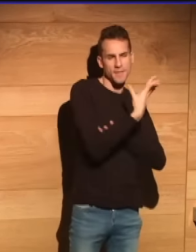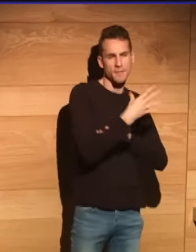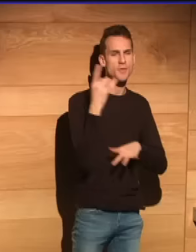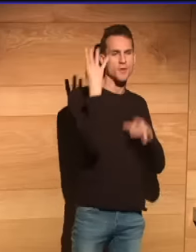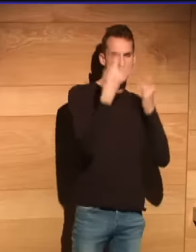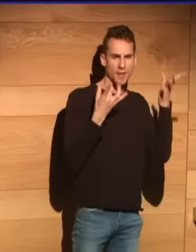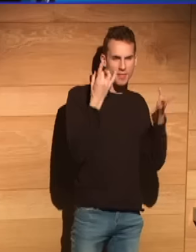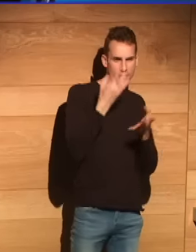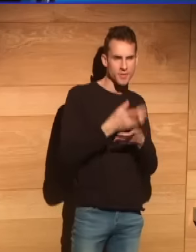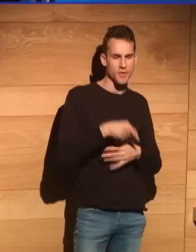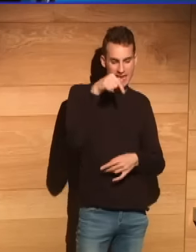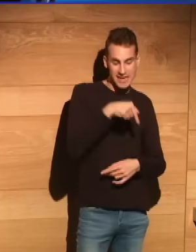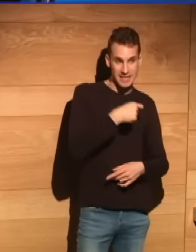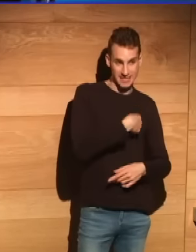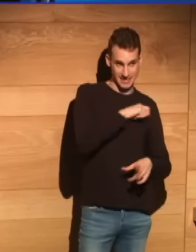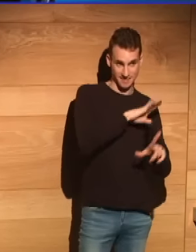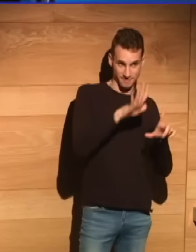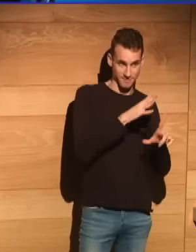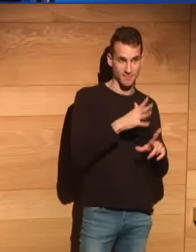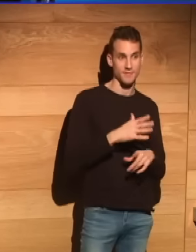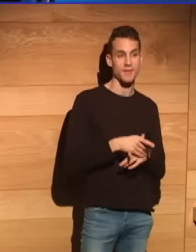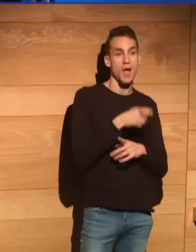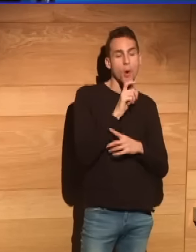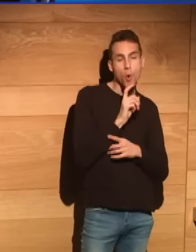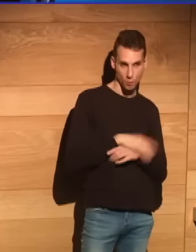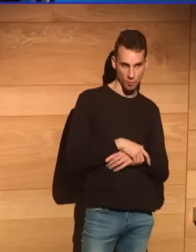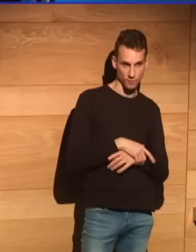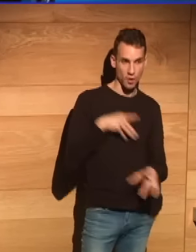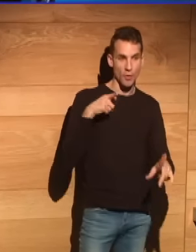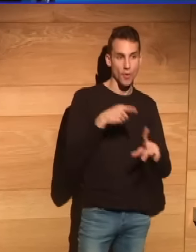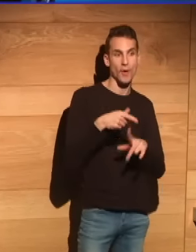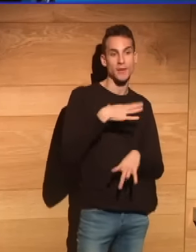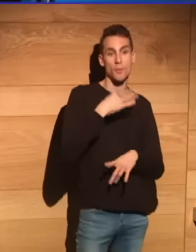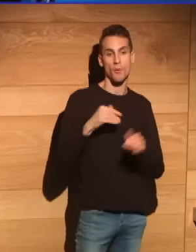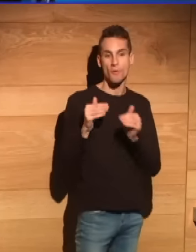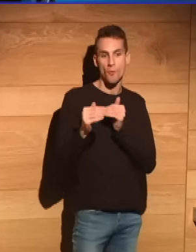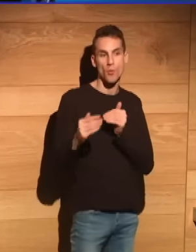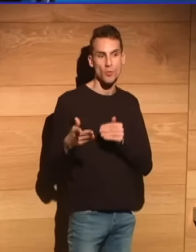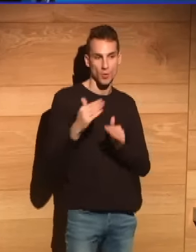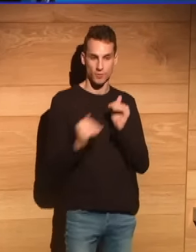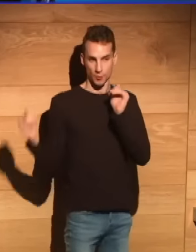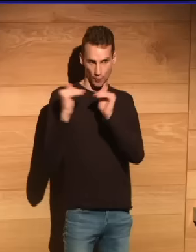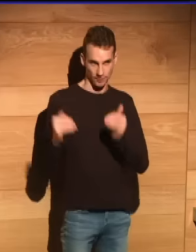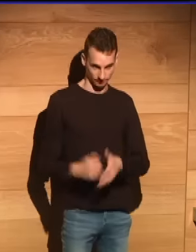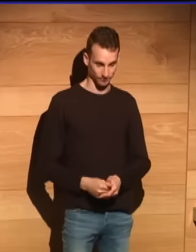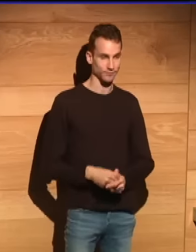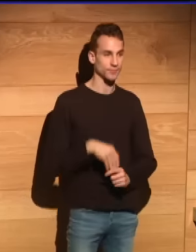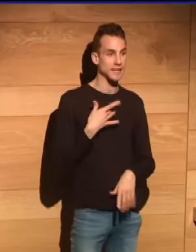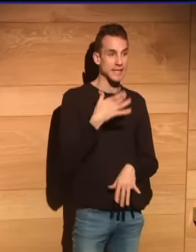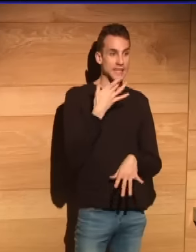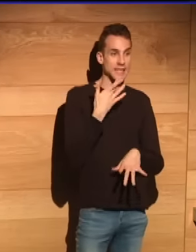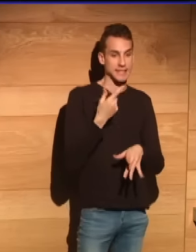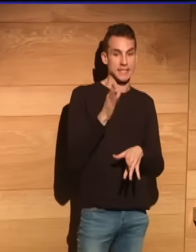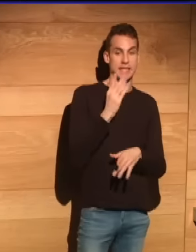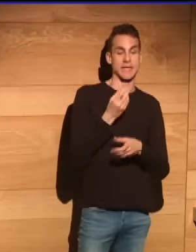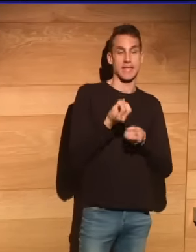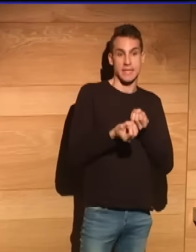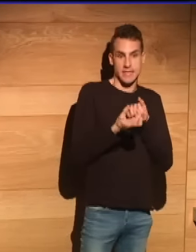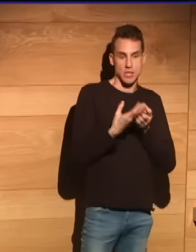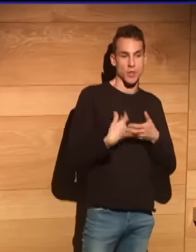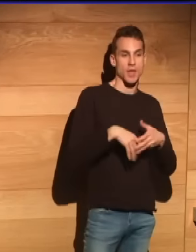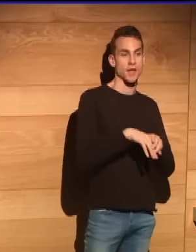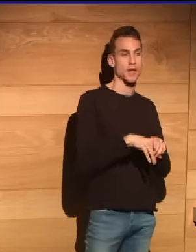y el emprendimiento aquí, hoy, ahora, para estar en esa carrera del futuro? Si te dabas este dato de 9 de cada